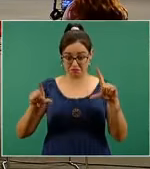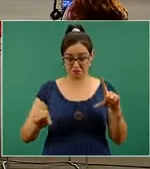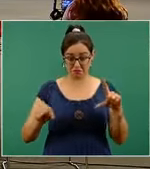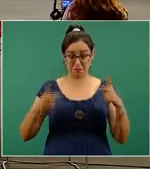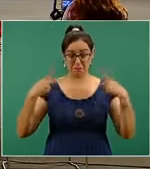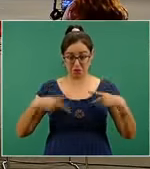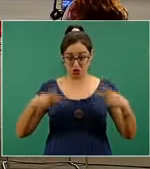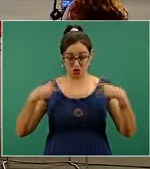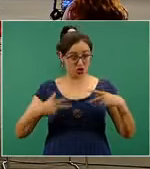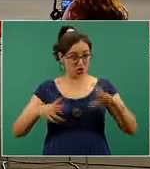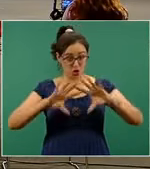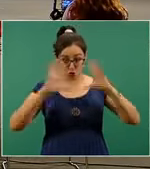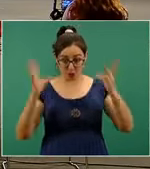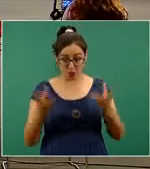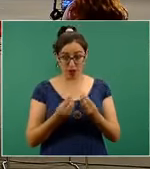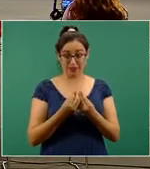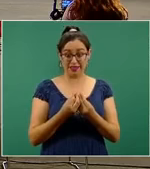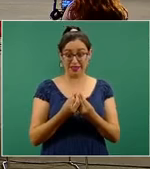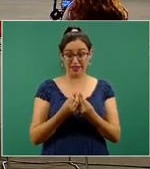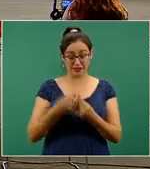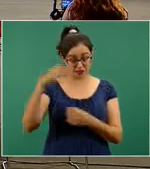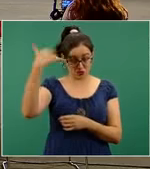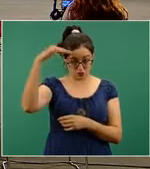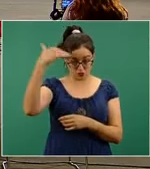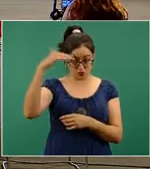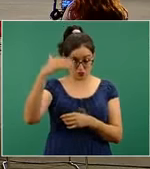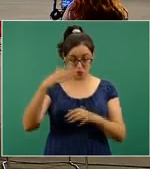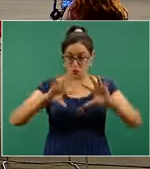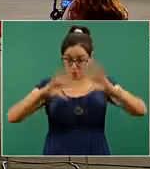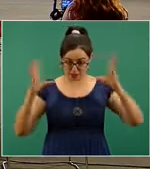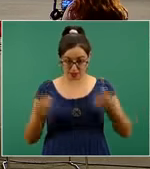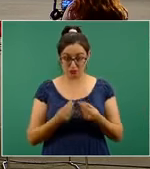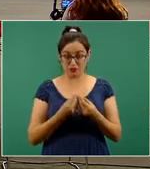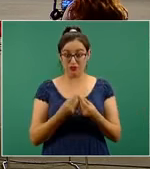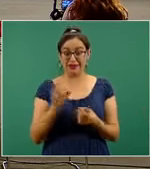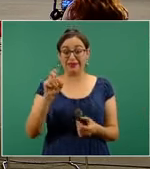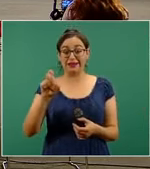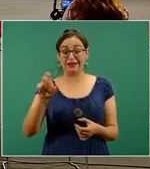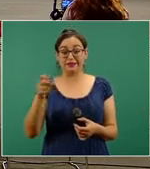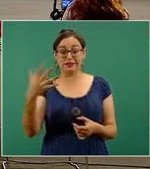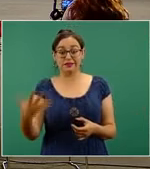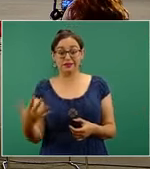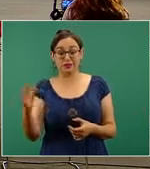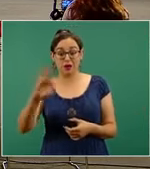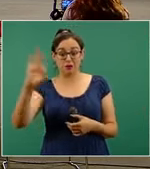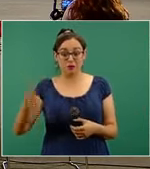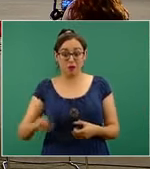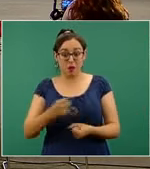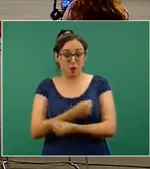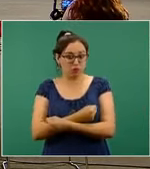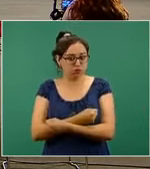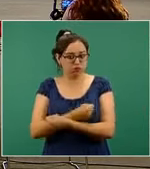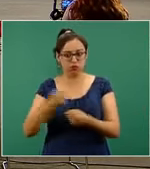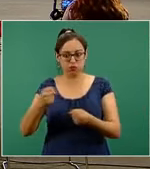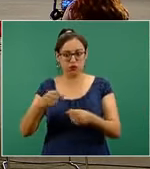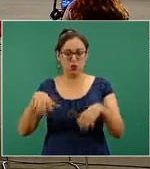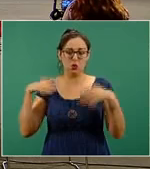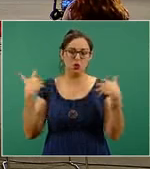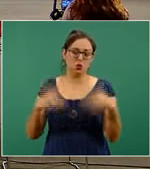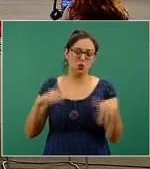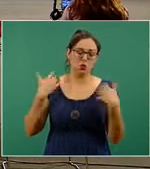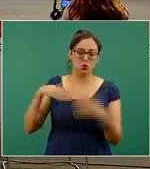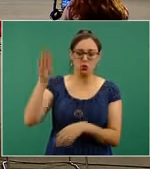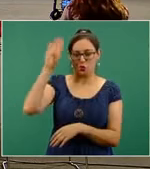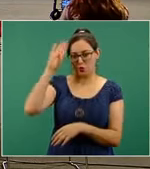del 35% en adultos. Esta es una cifra pues que es lo más que hemos tenido, y